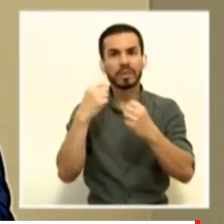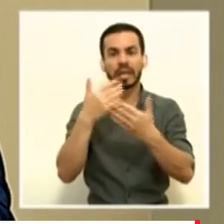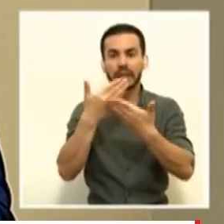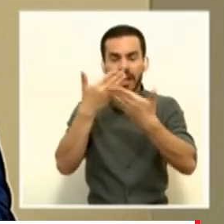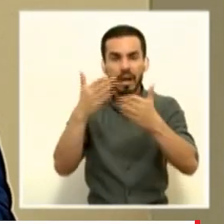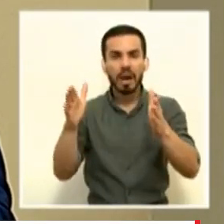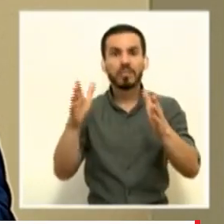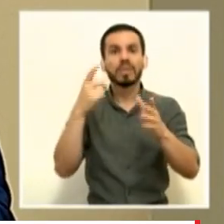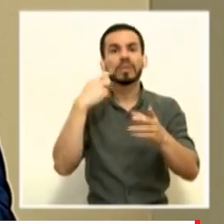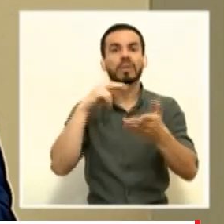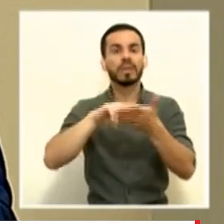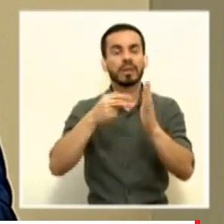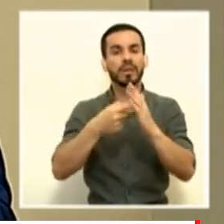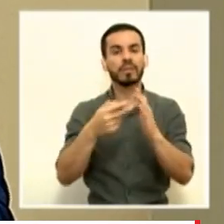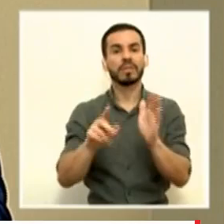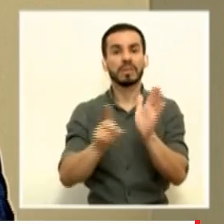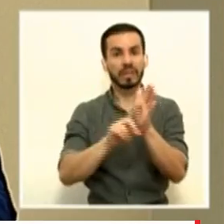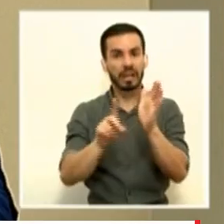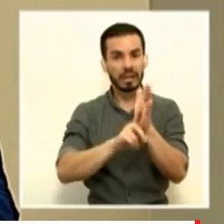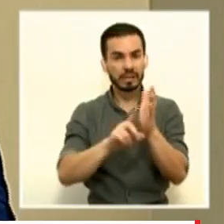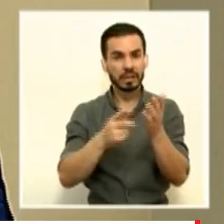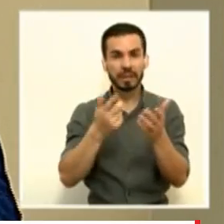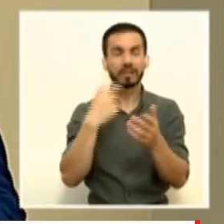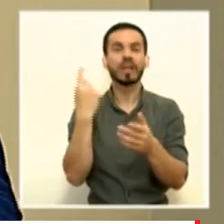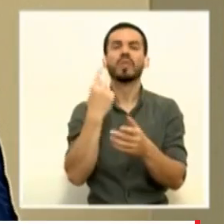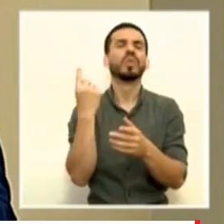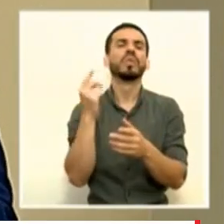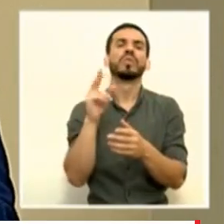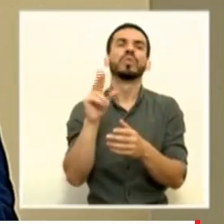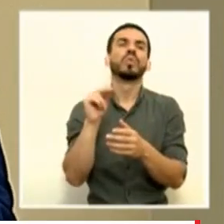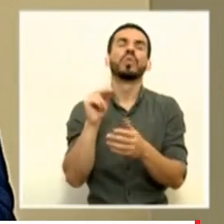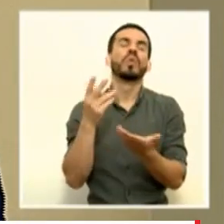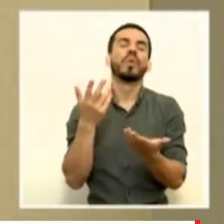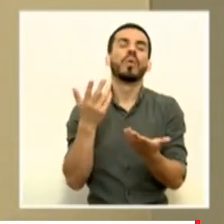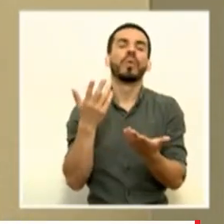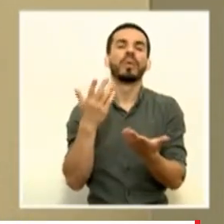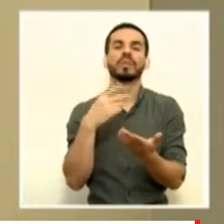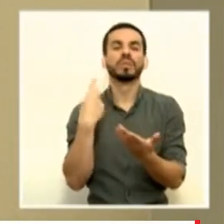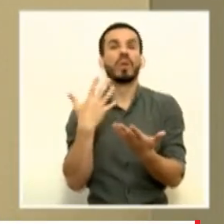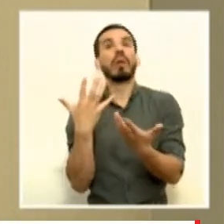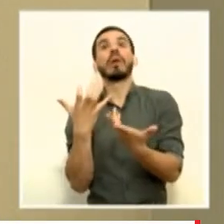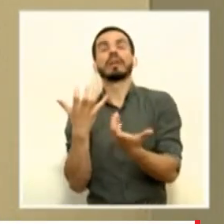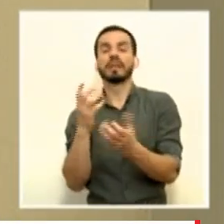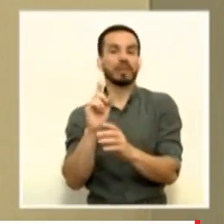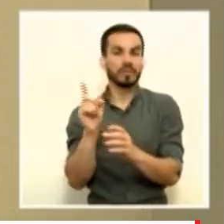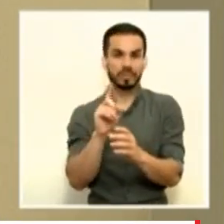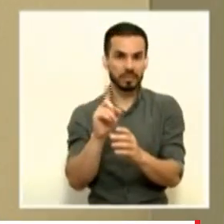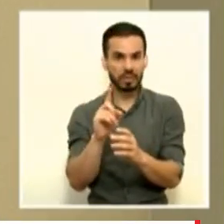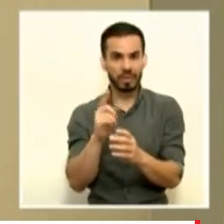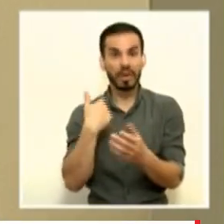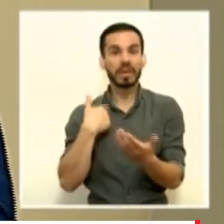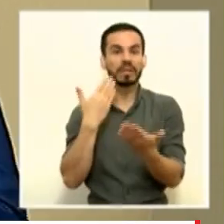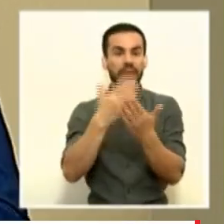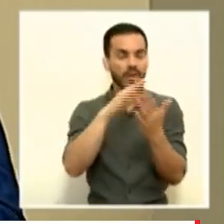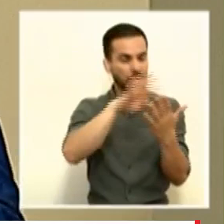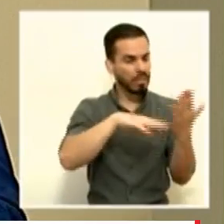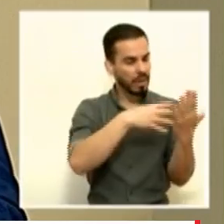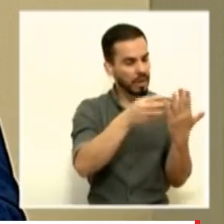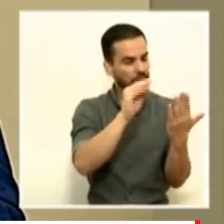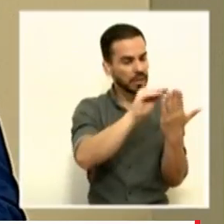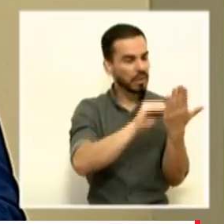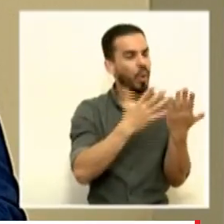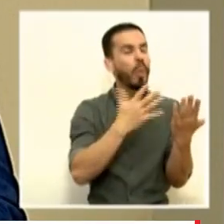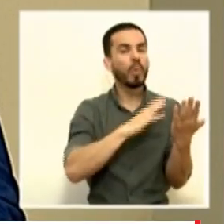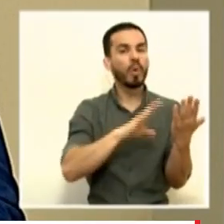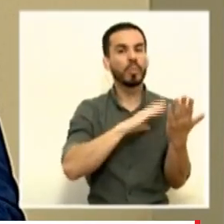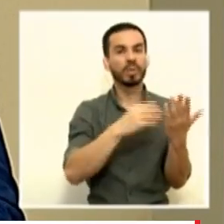en lo que es la definición de las alertas, y no es como una intención, simplemente que es lo que llevamos a esa matriz, el comportamiento que tienen